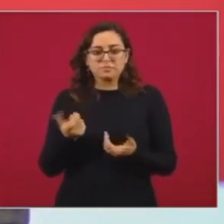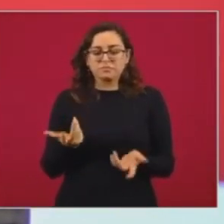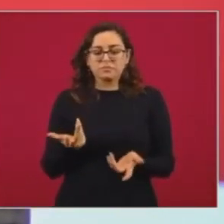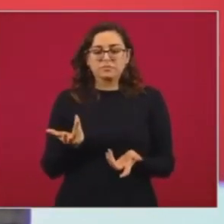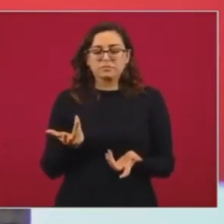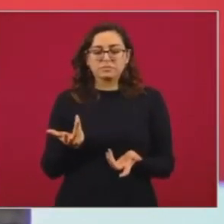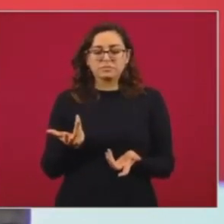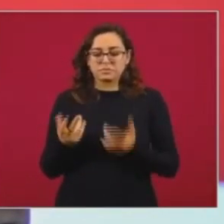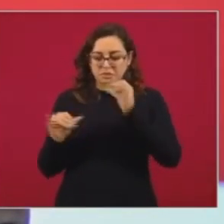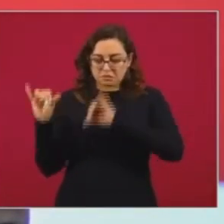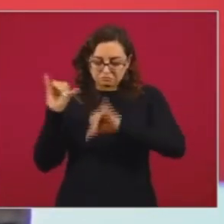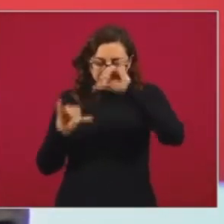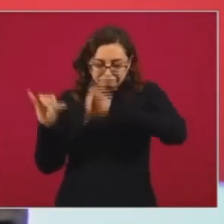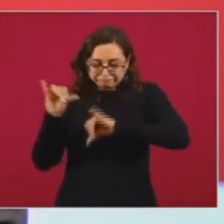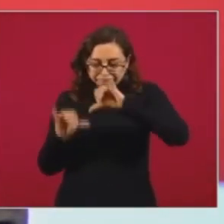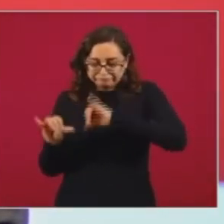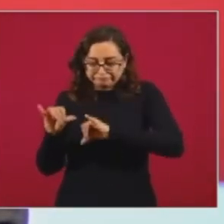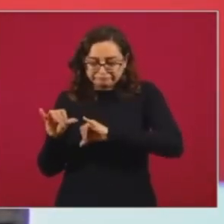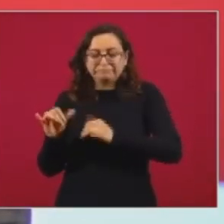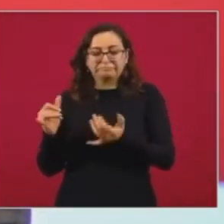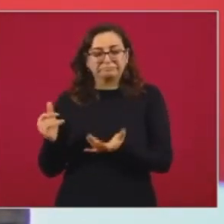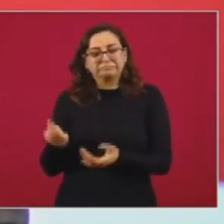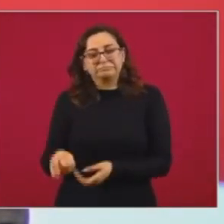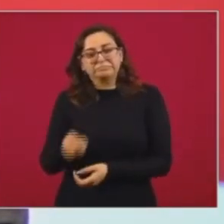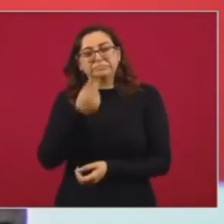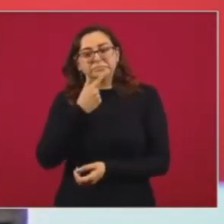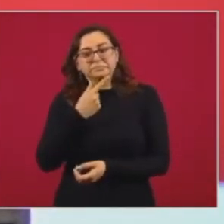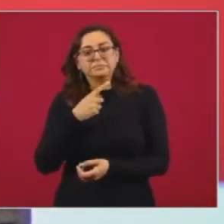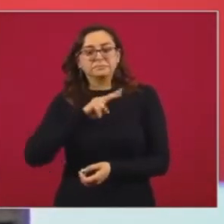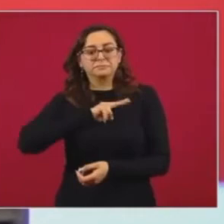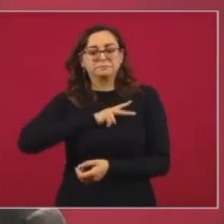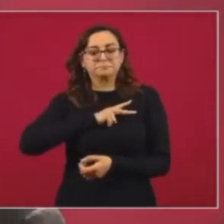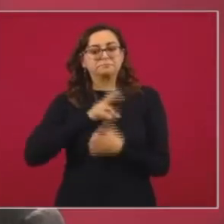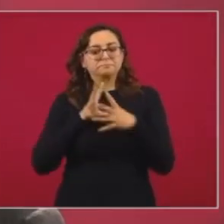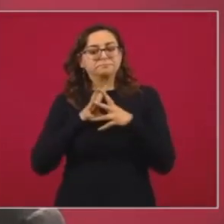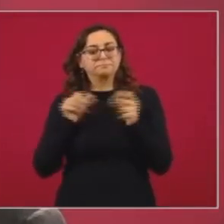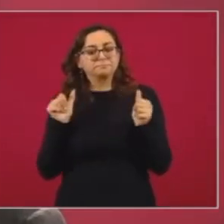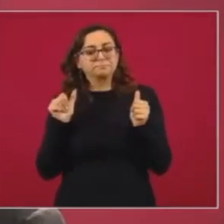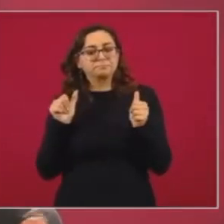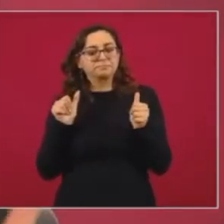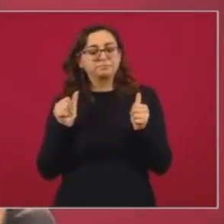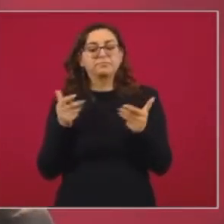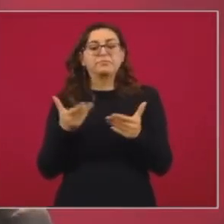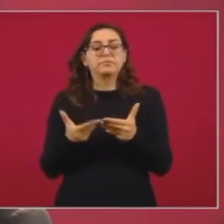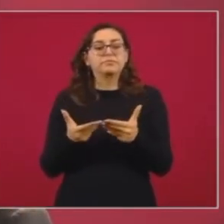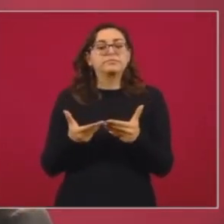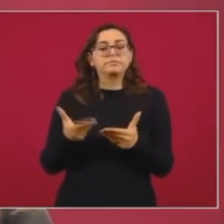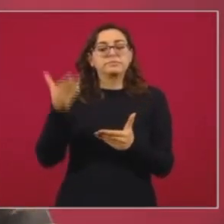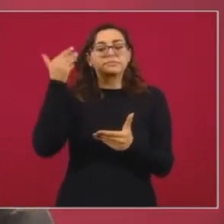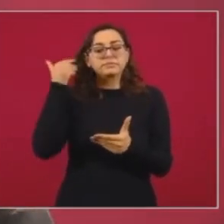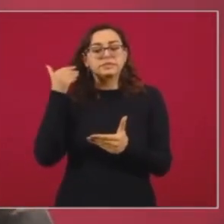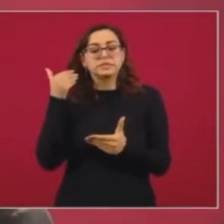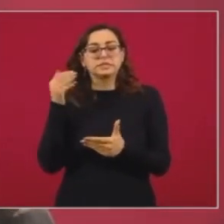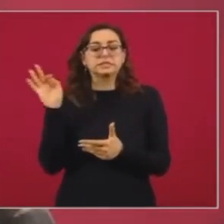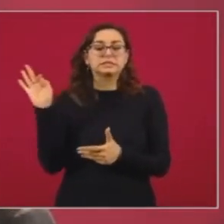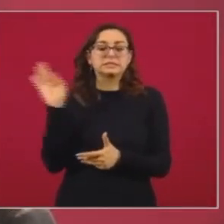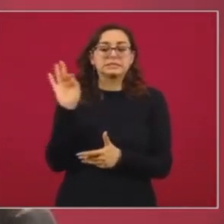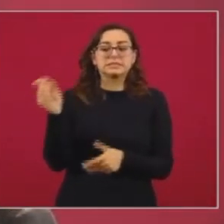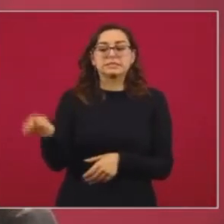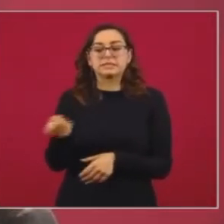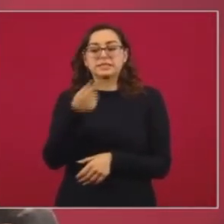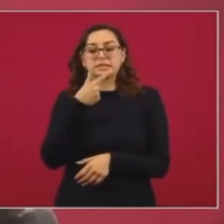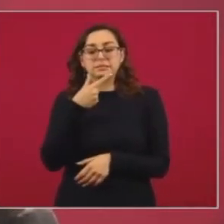sintéticamente, y el propósito es inhibir la replicación del virus. Originalmente se diseñó como un posible fármaco para